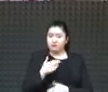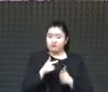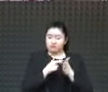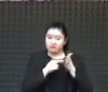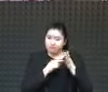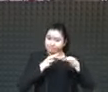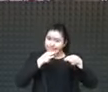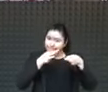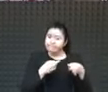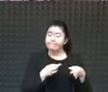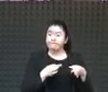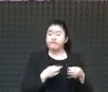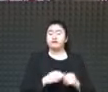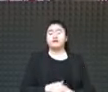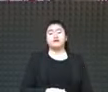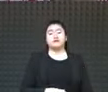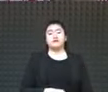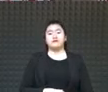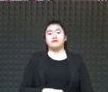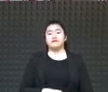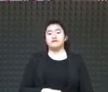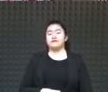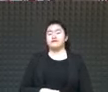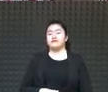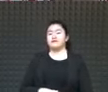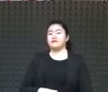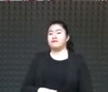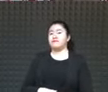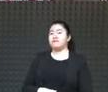Ok, doctora, por último de mi parte,